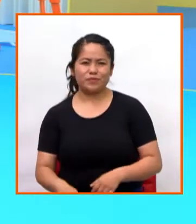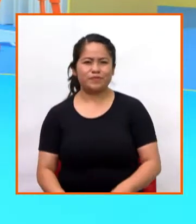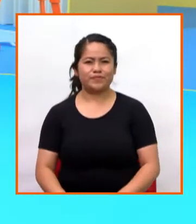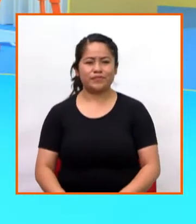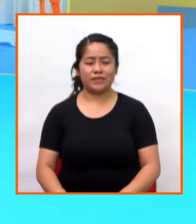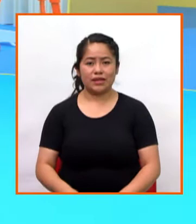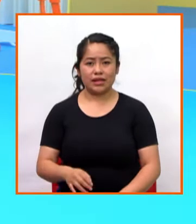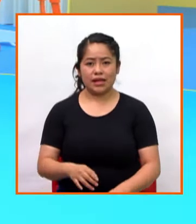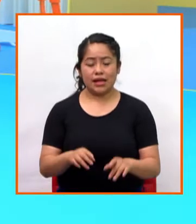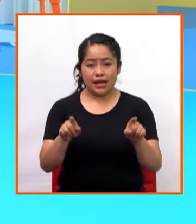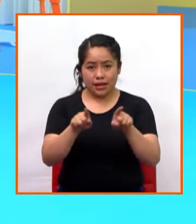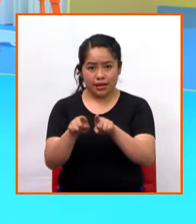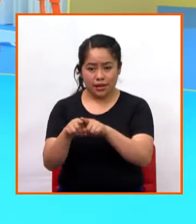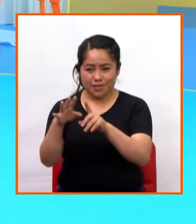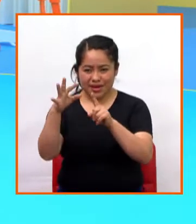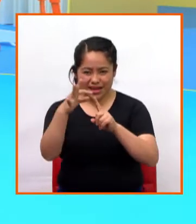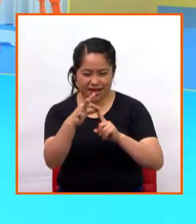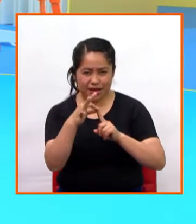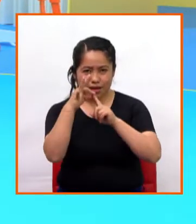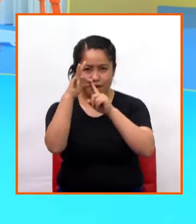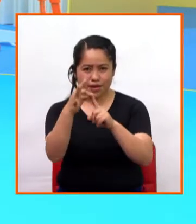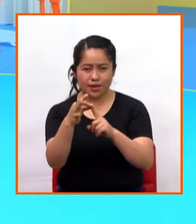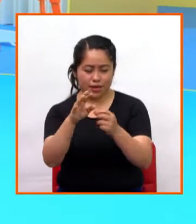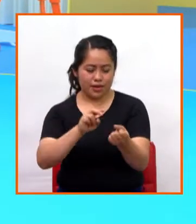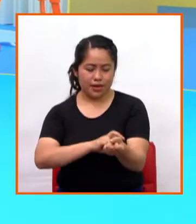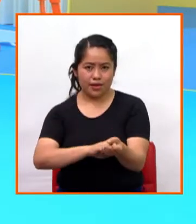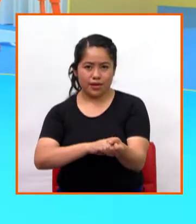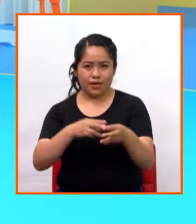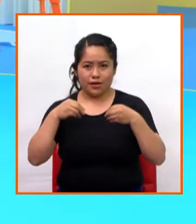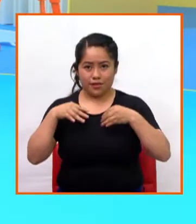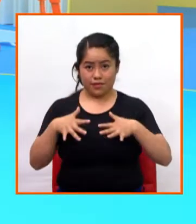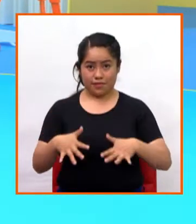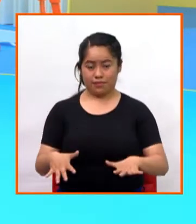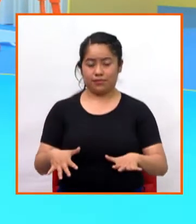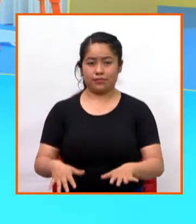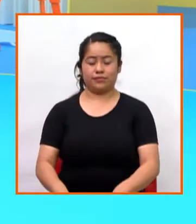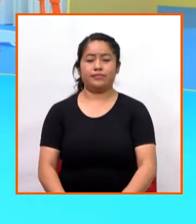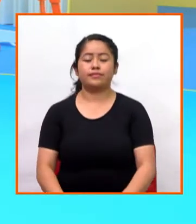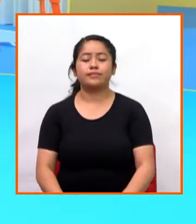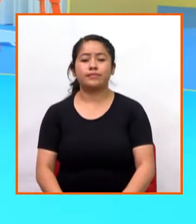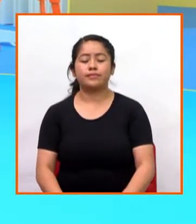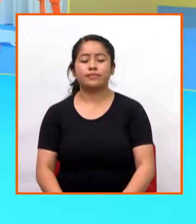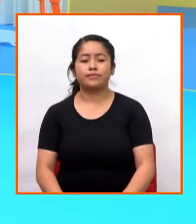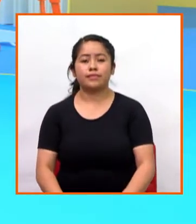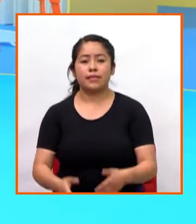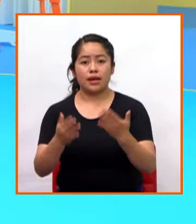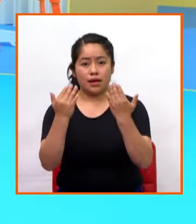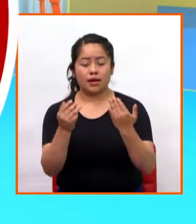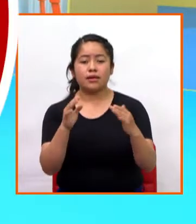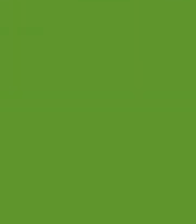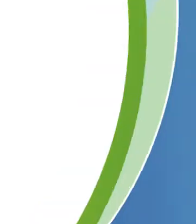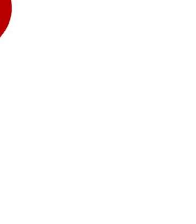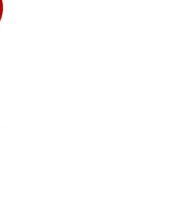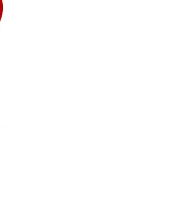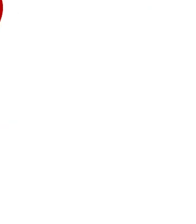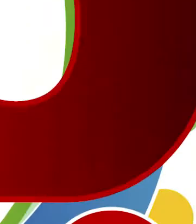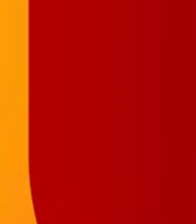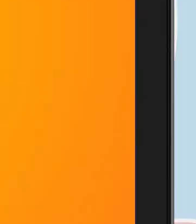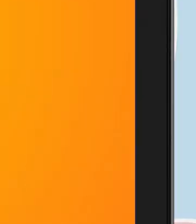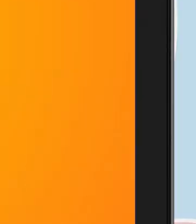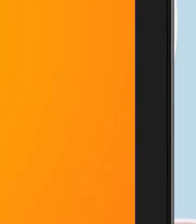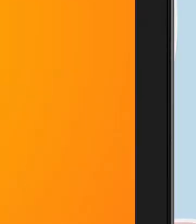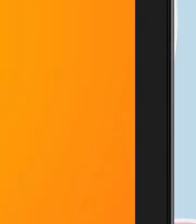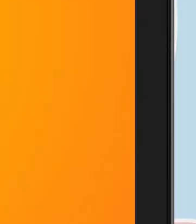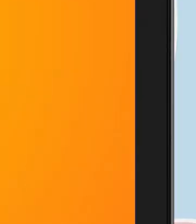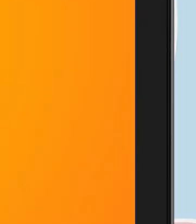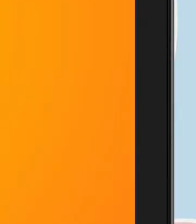sino especializado como es el sistema nervioso central. Bien, entonces vamos a hablar del sistema nervioso. ¿Cuál es su